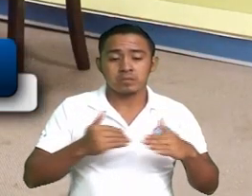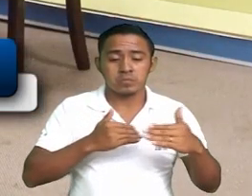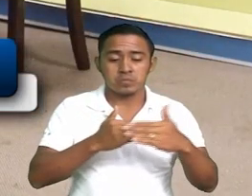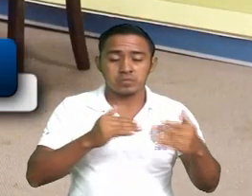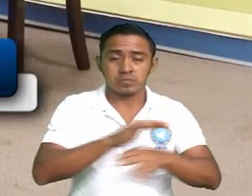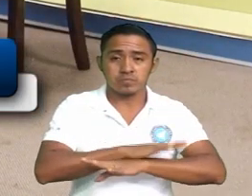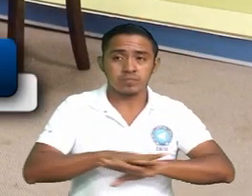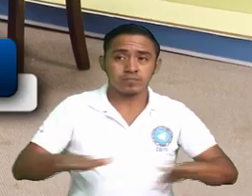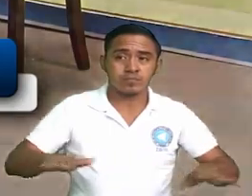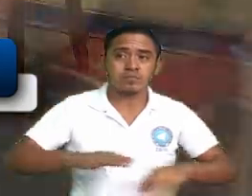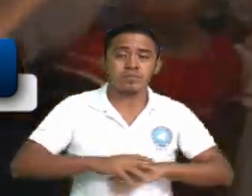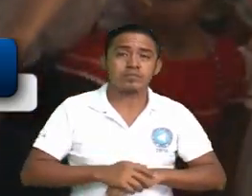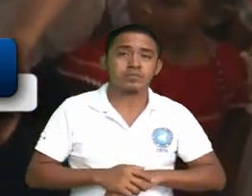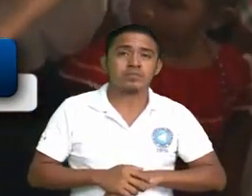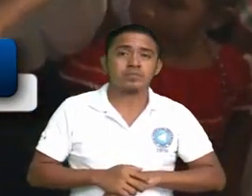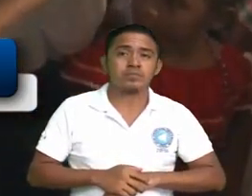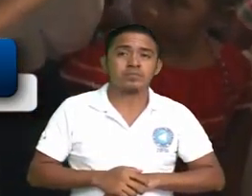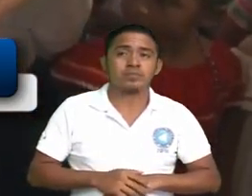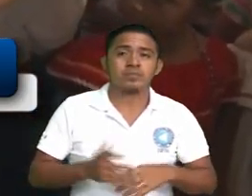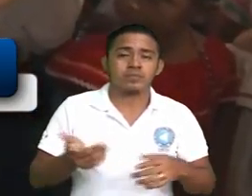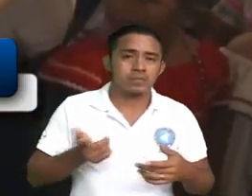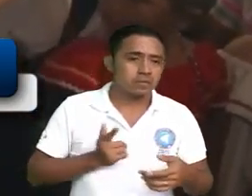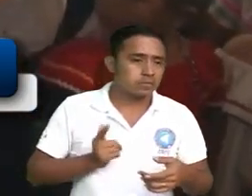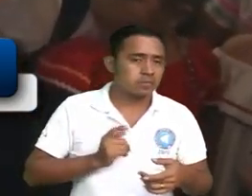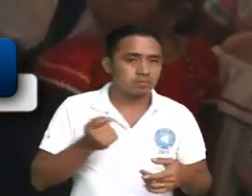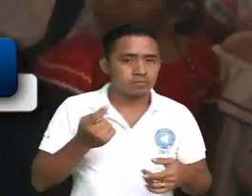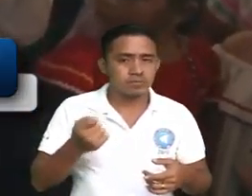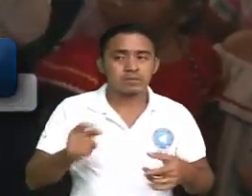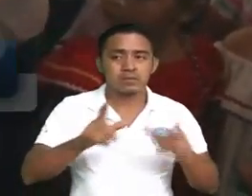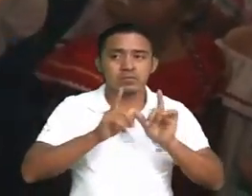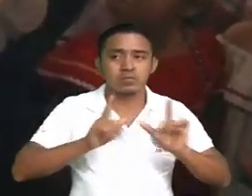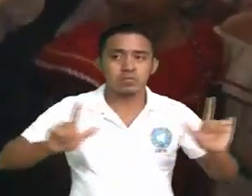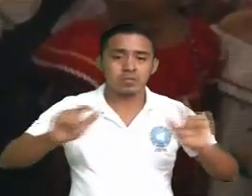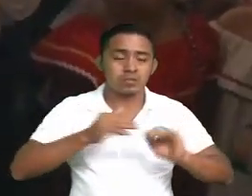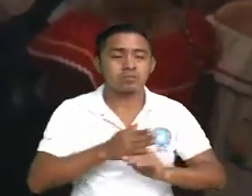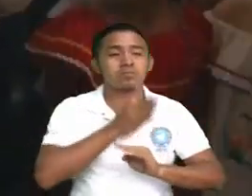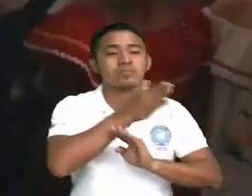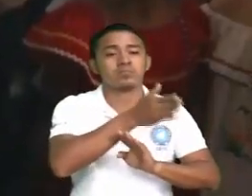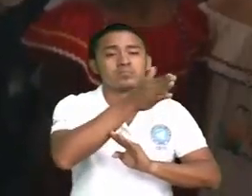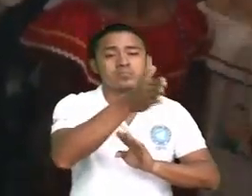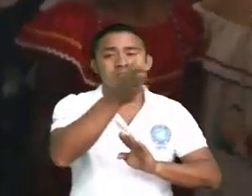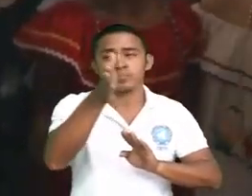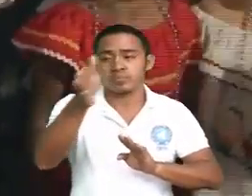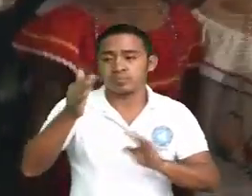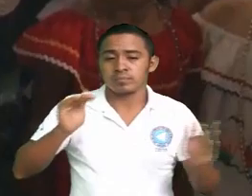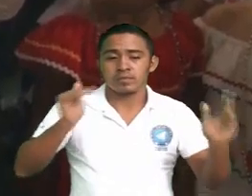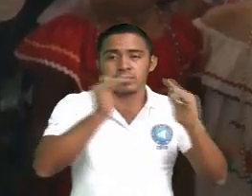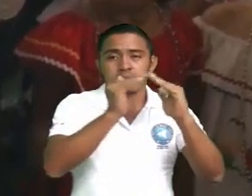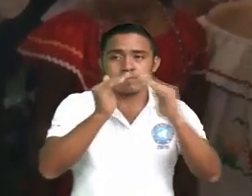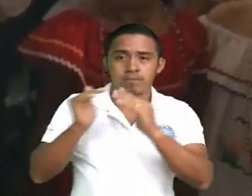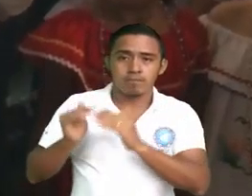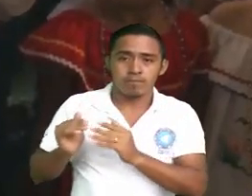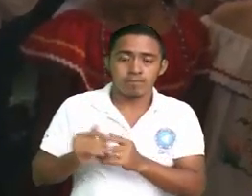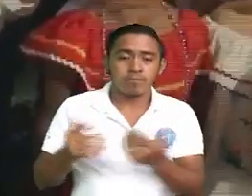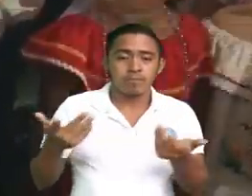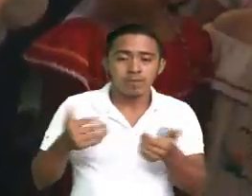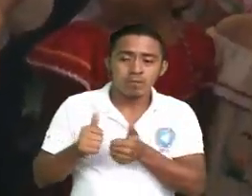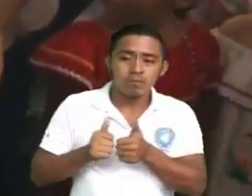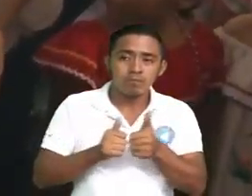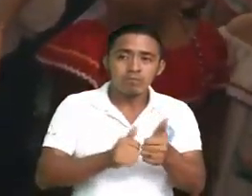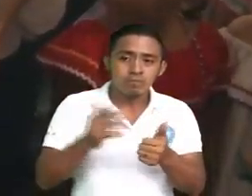finalizando, pero eso tenemos todavía lugares donde tenemos que ir a casa a casa a acompañar a la